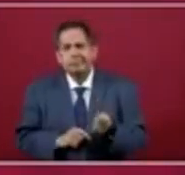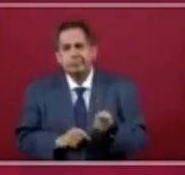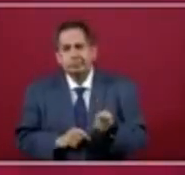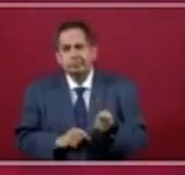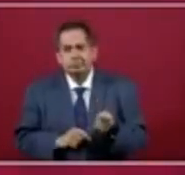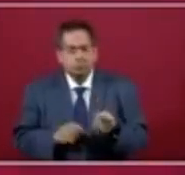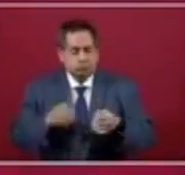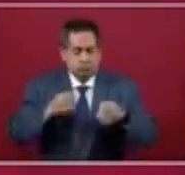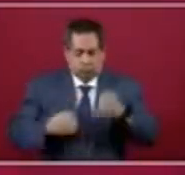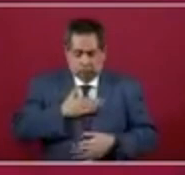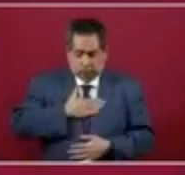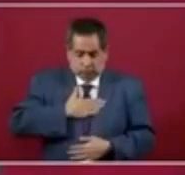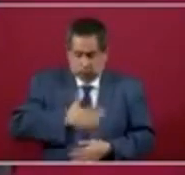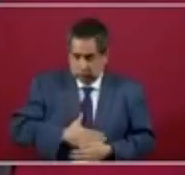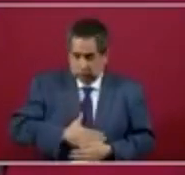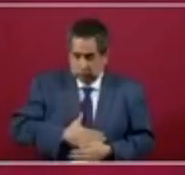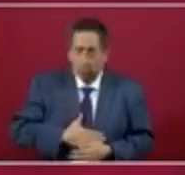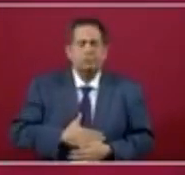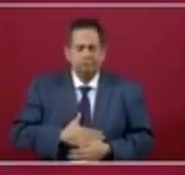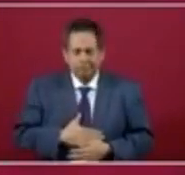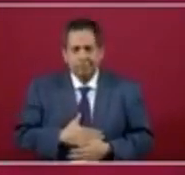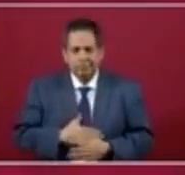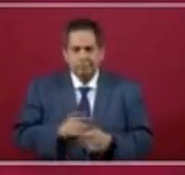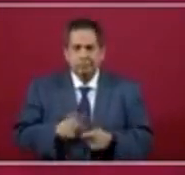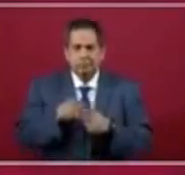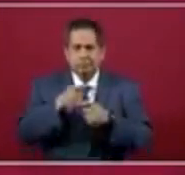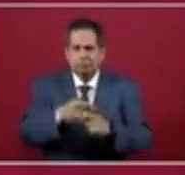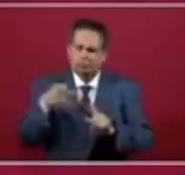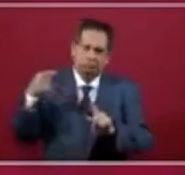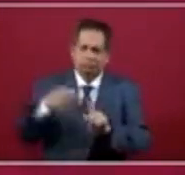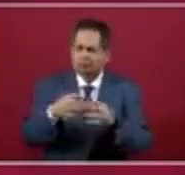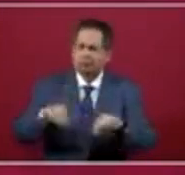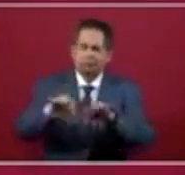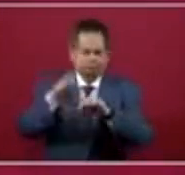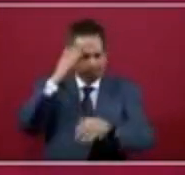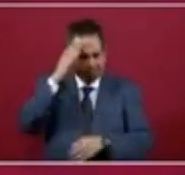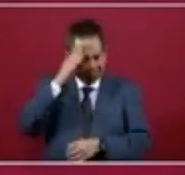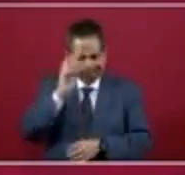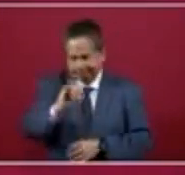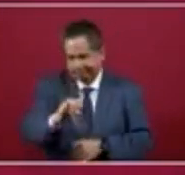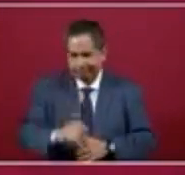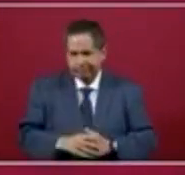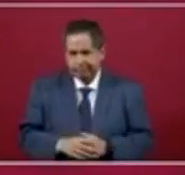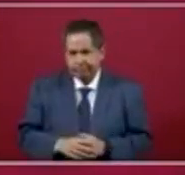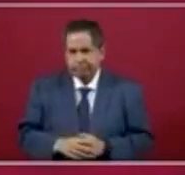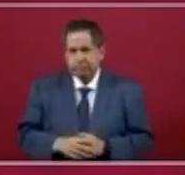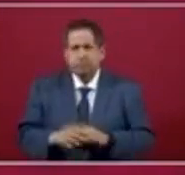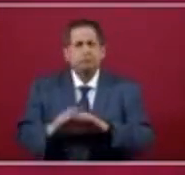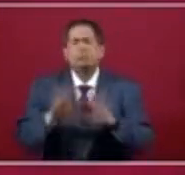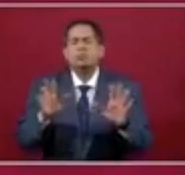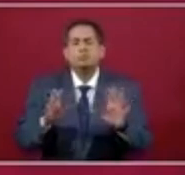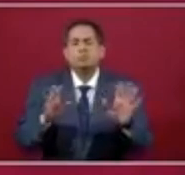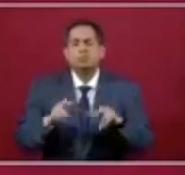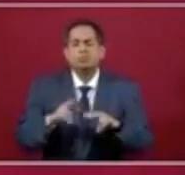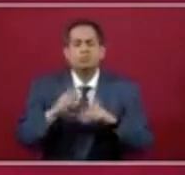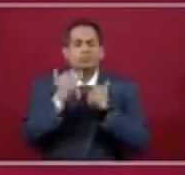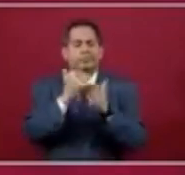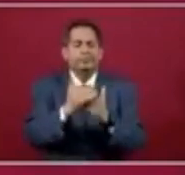hacer justicia tiene prioridad. Pero, y no hay